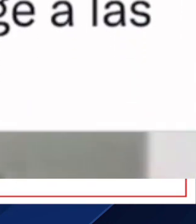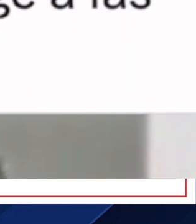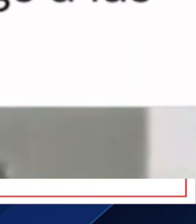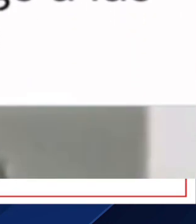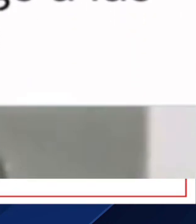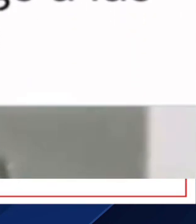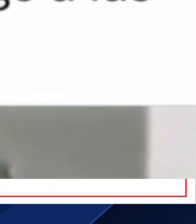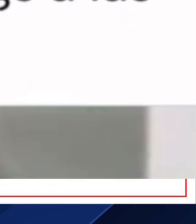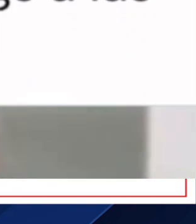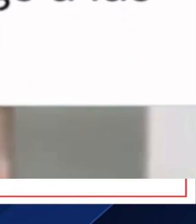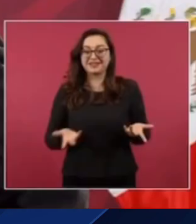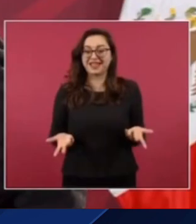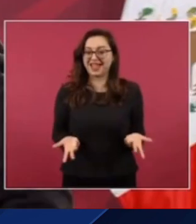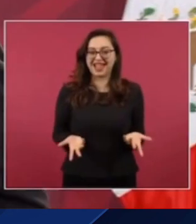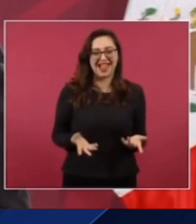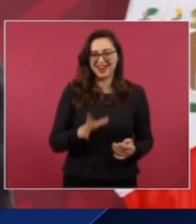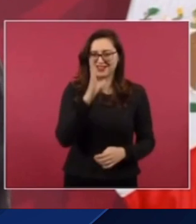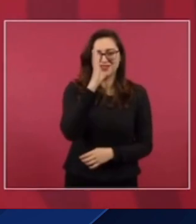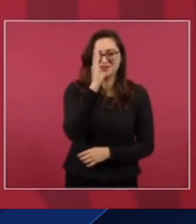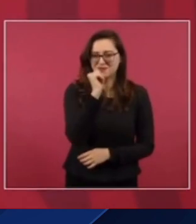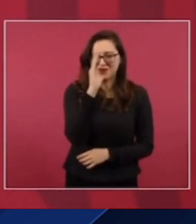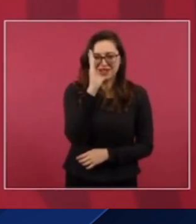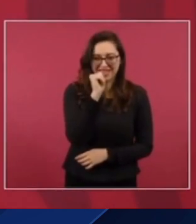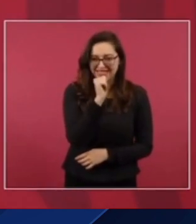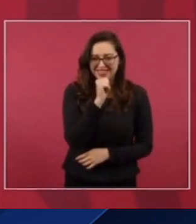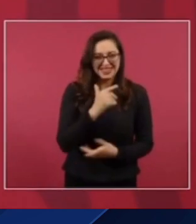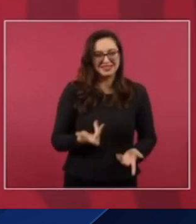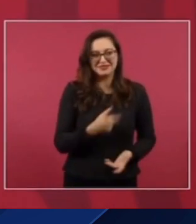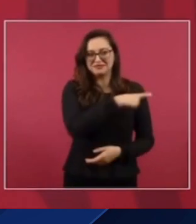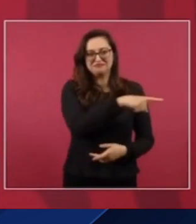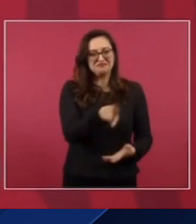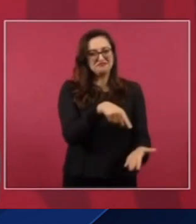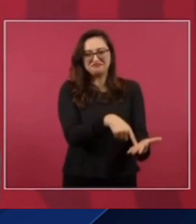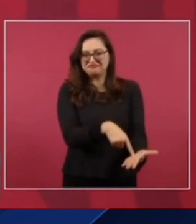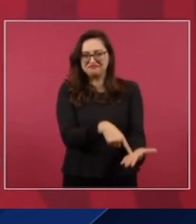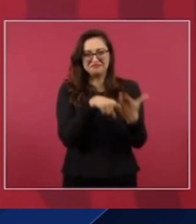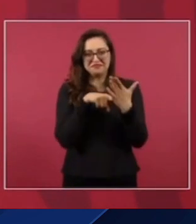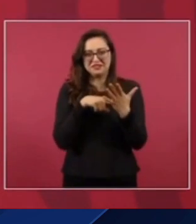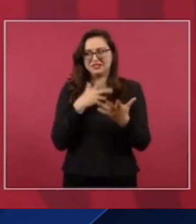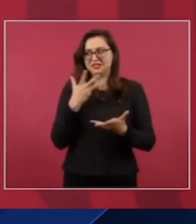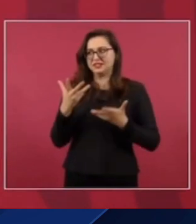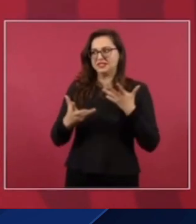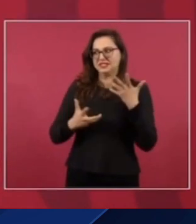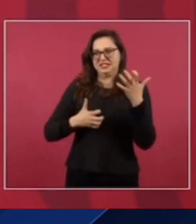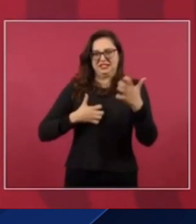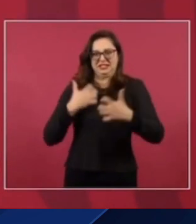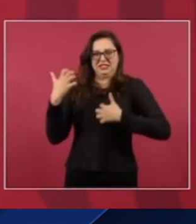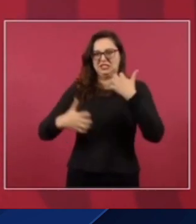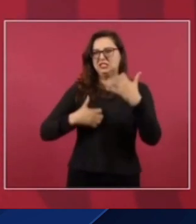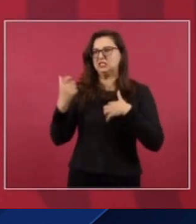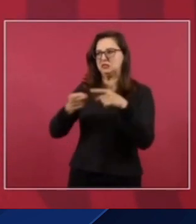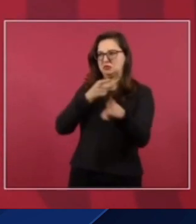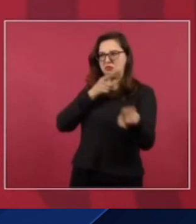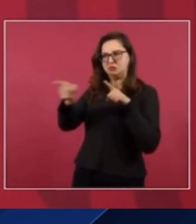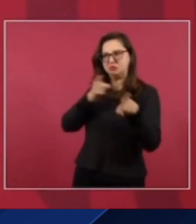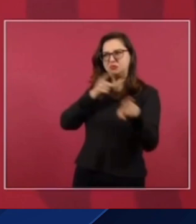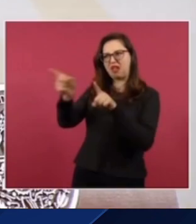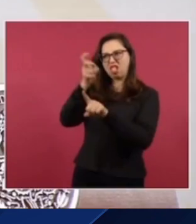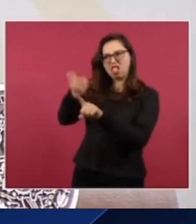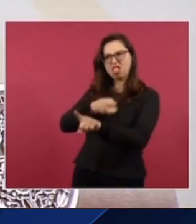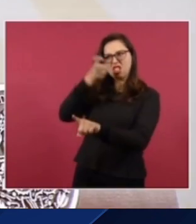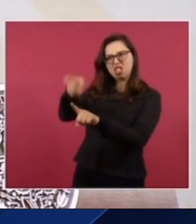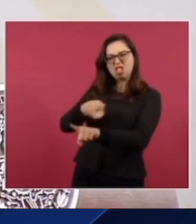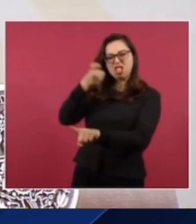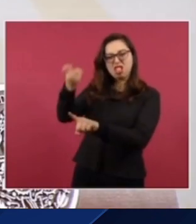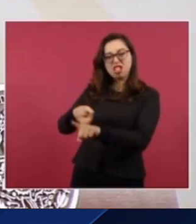de los changos no sino moneros de los que se dedican a hacer cartones de caricatura política salieron a firmar la carta pidiéndole hostiga ya un cese